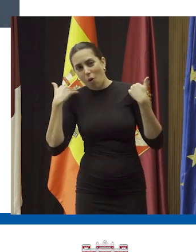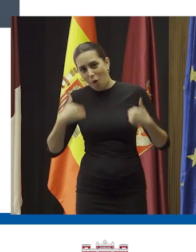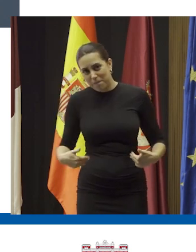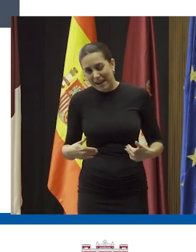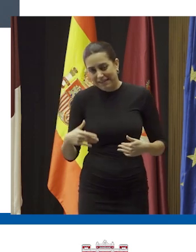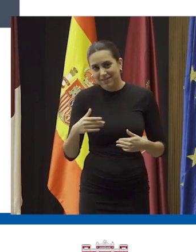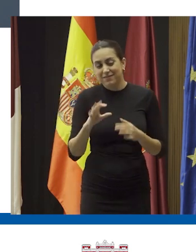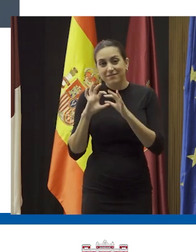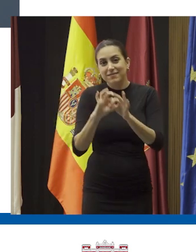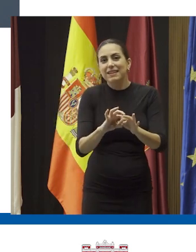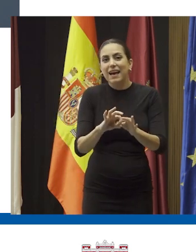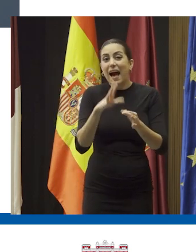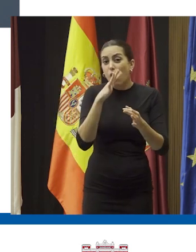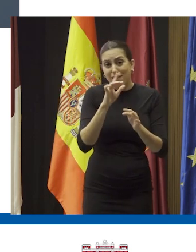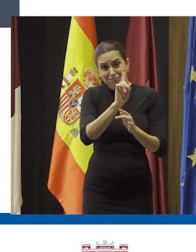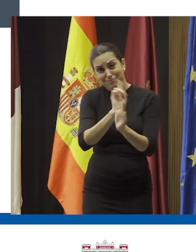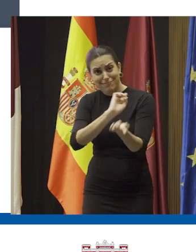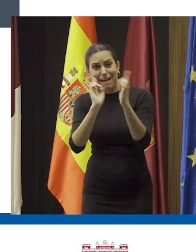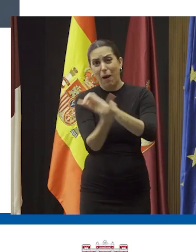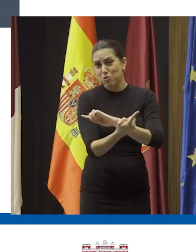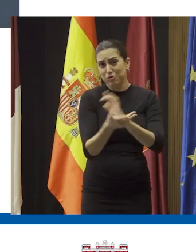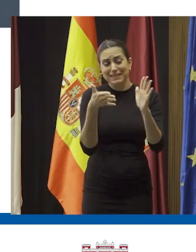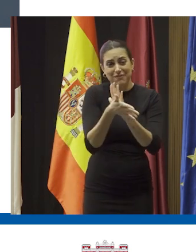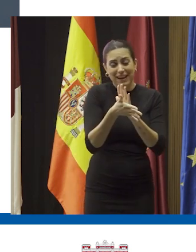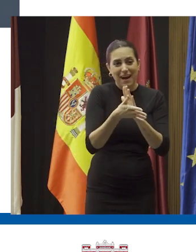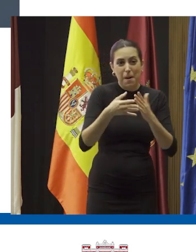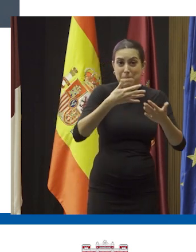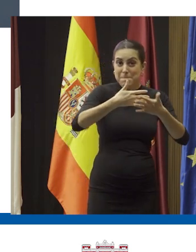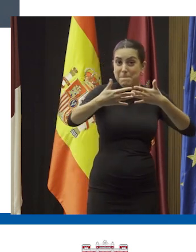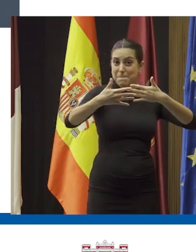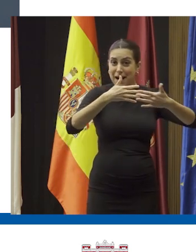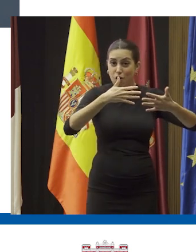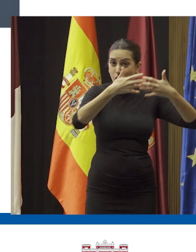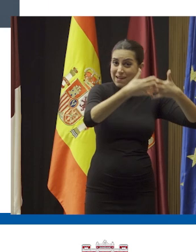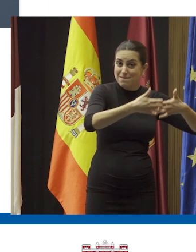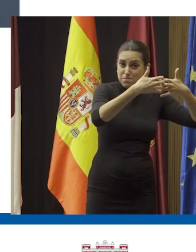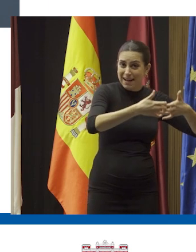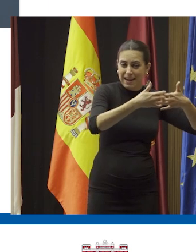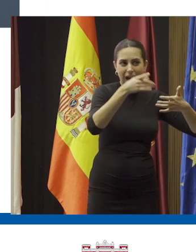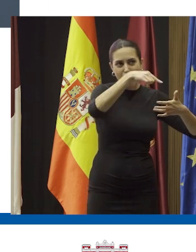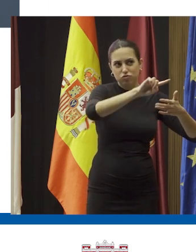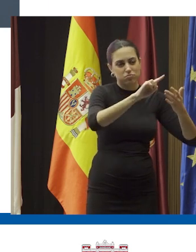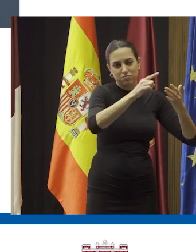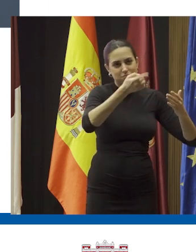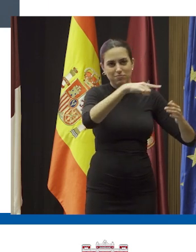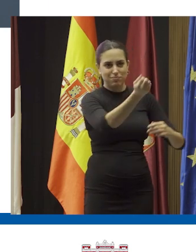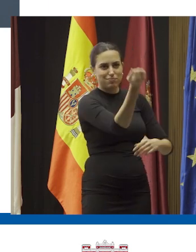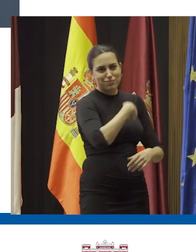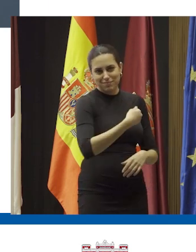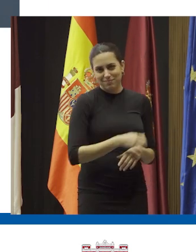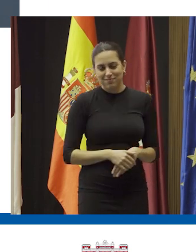le contradecimos? Porque ahora la mano robótica supera absolutamente a la mano humana, porque la mano robótica tiene un